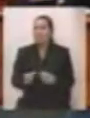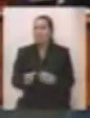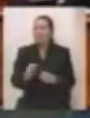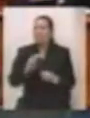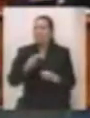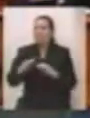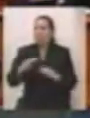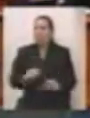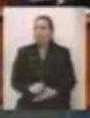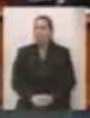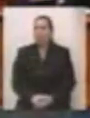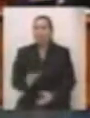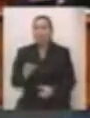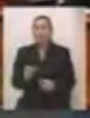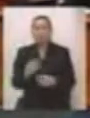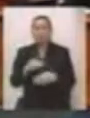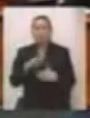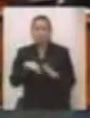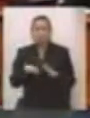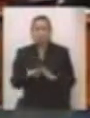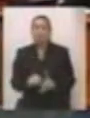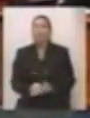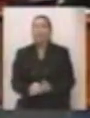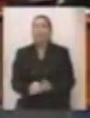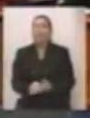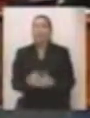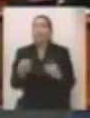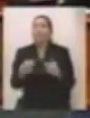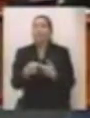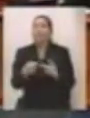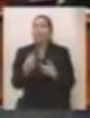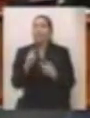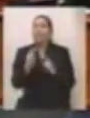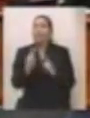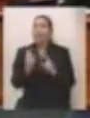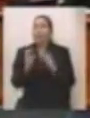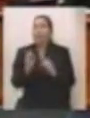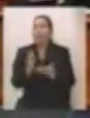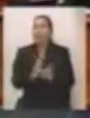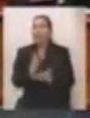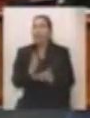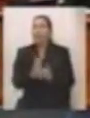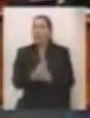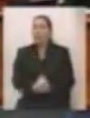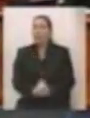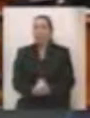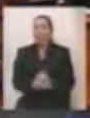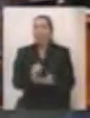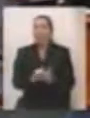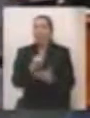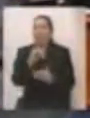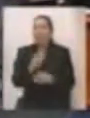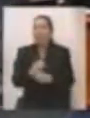medios de comunicación, gente que está involucrada en temas de Internet, para ver realmente la problemática en la que